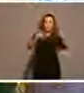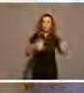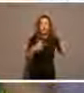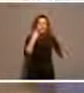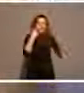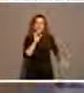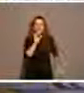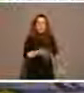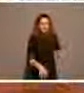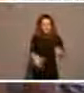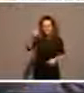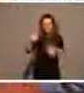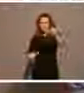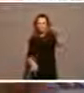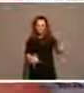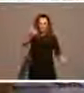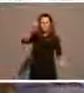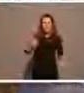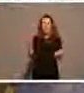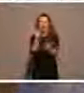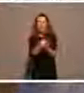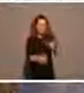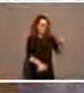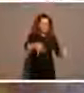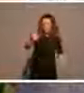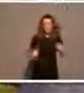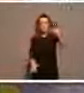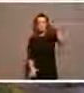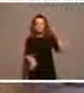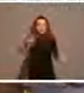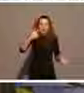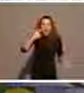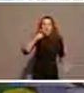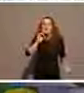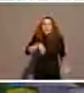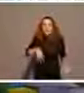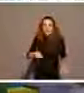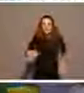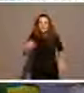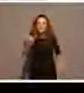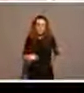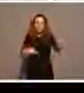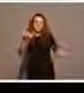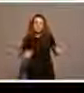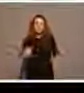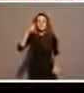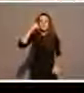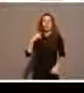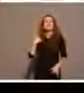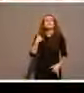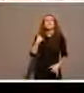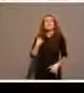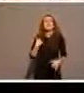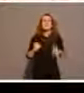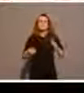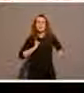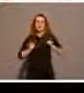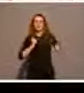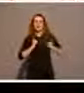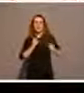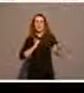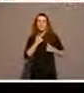quién es. Rin, rin, suena otra vez. Rin, rin, mira quién es. Rin, rin, llama trapasones y yo creo que se pega